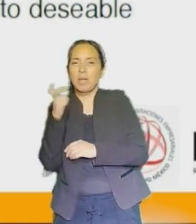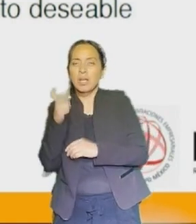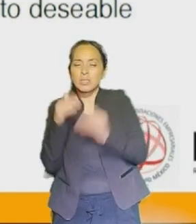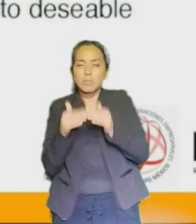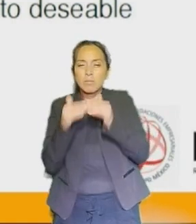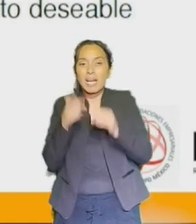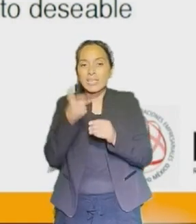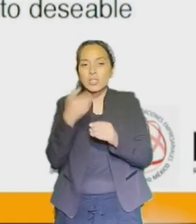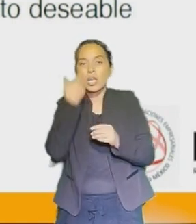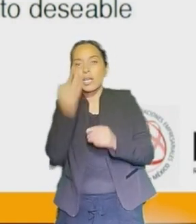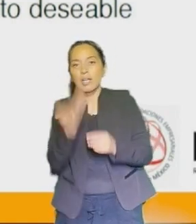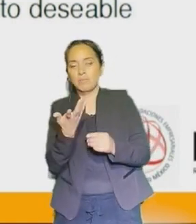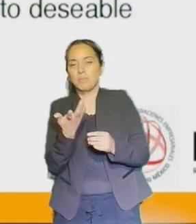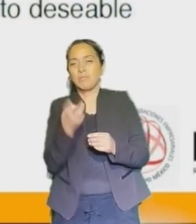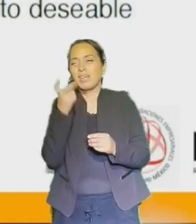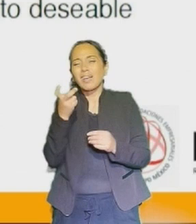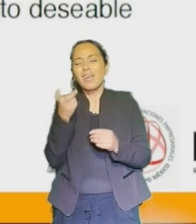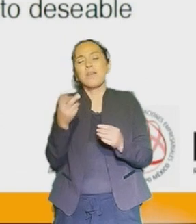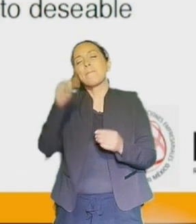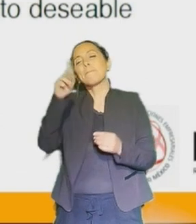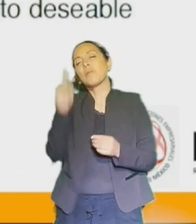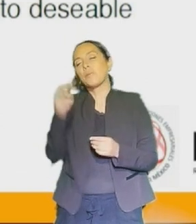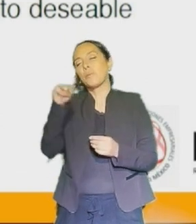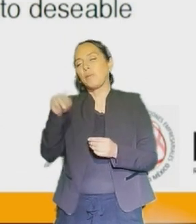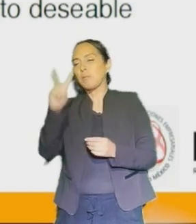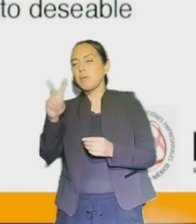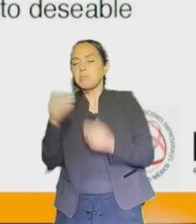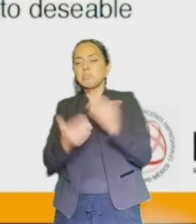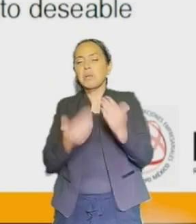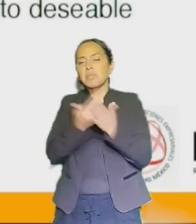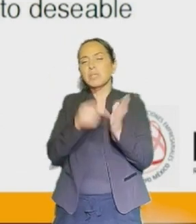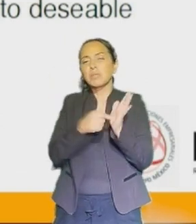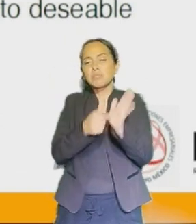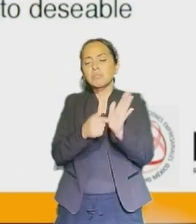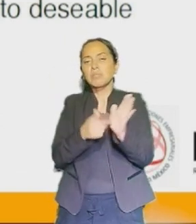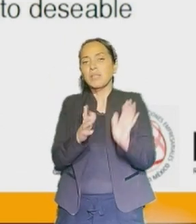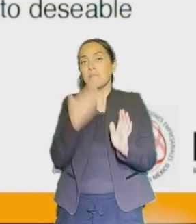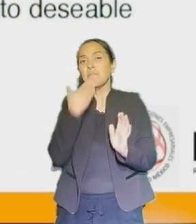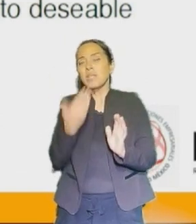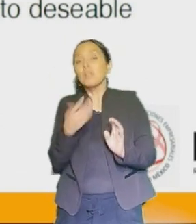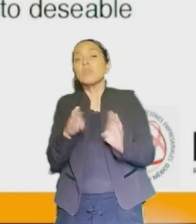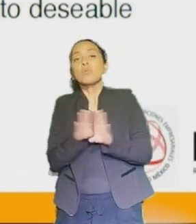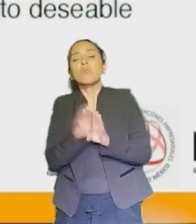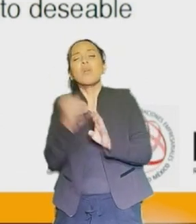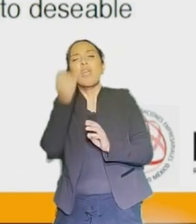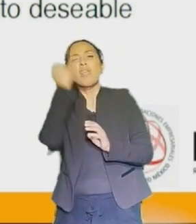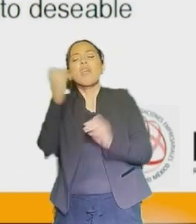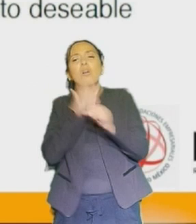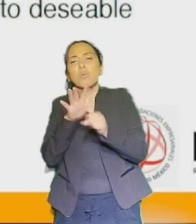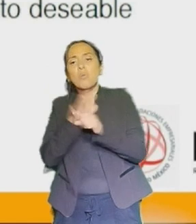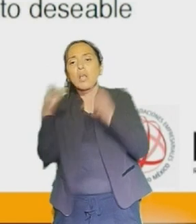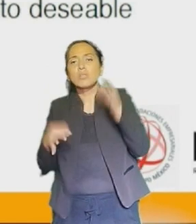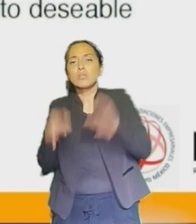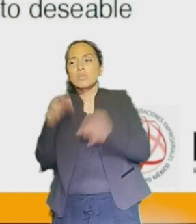producto deseable. Acá necesitamos un producto mínimo viable que lo presenten como sea, está bien. Pero ¿qué le van a tener que presentar a sus jueces?